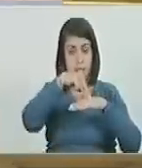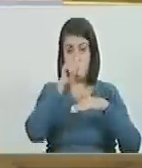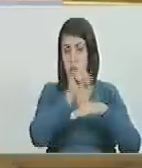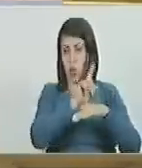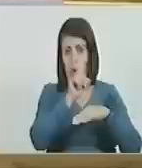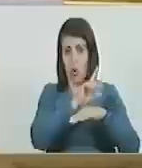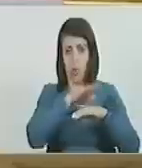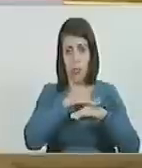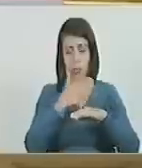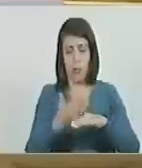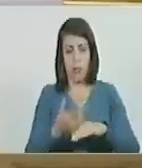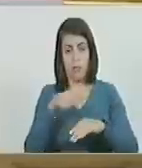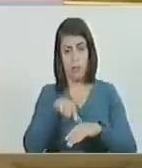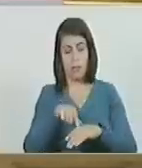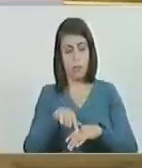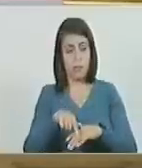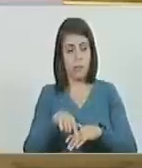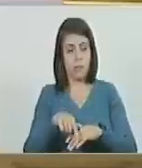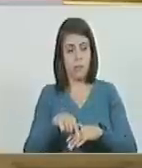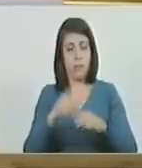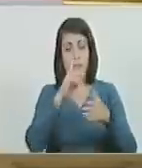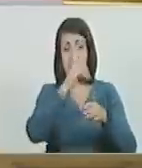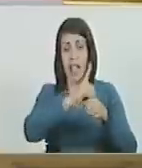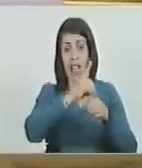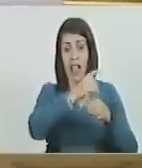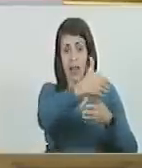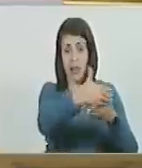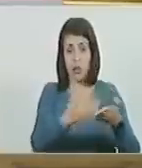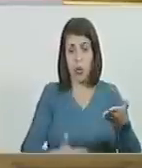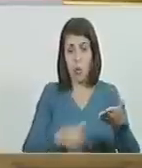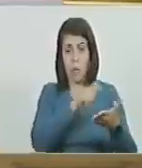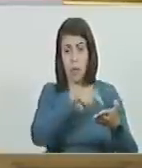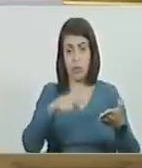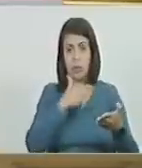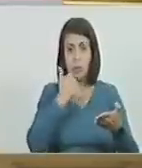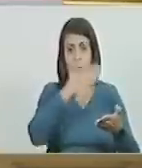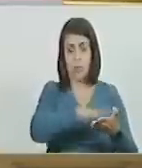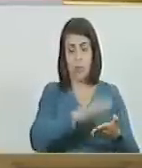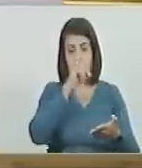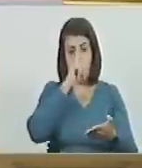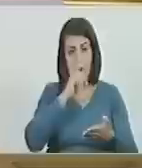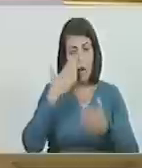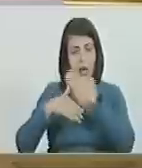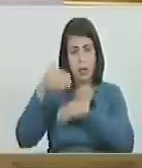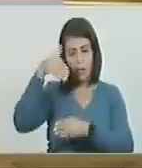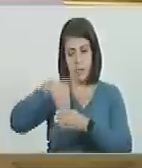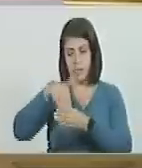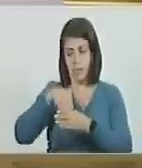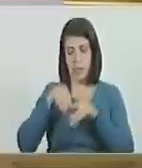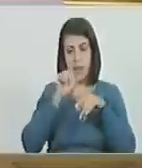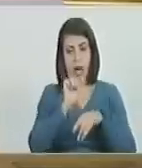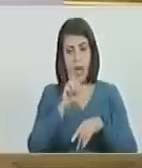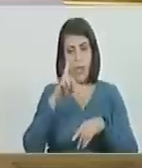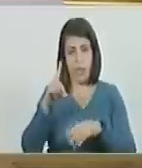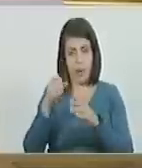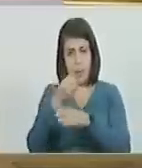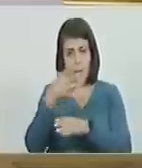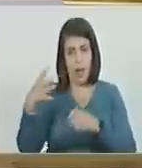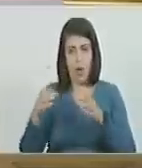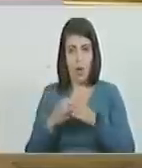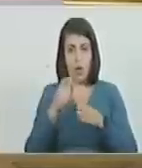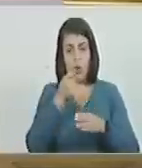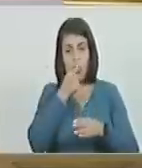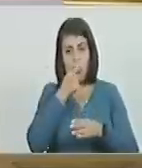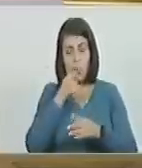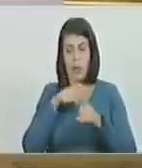Eso era que no registraban las personas fallecidas en los años de elecciones para que Acción Democrática y COPEI